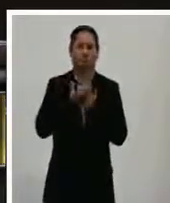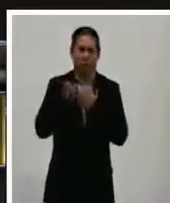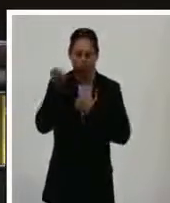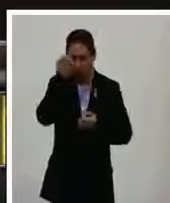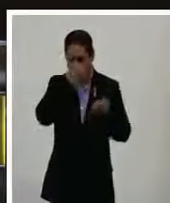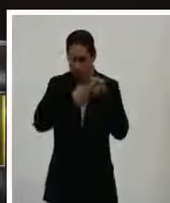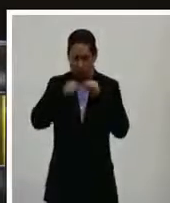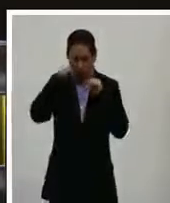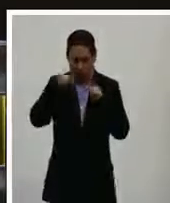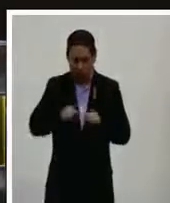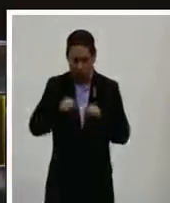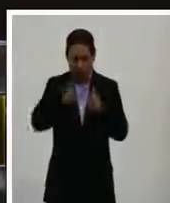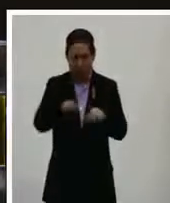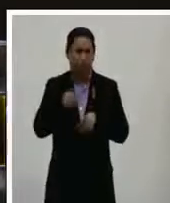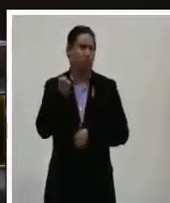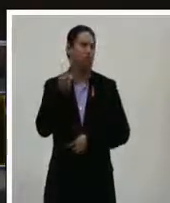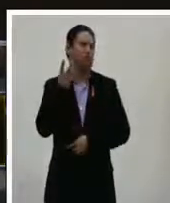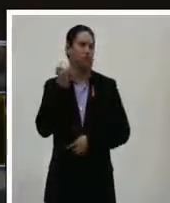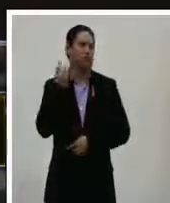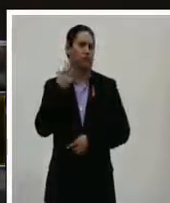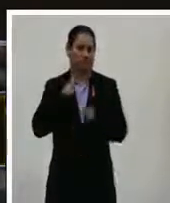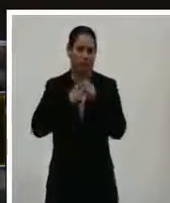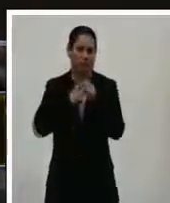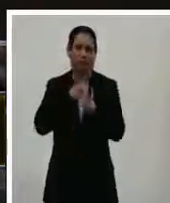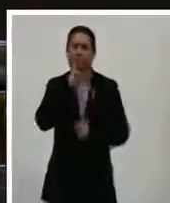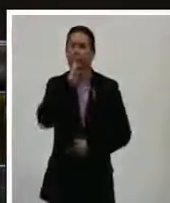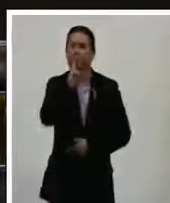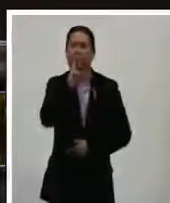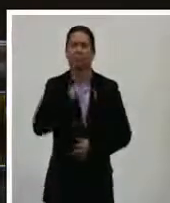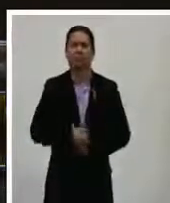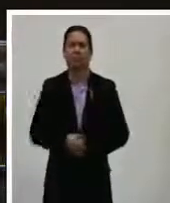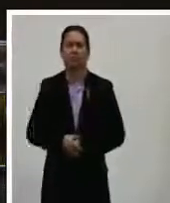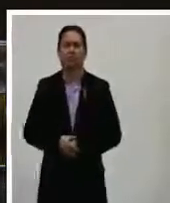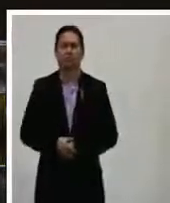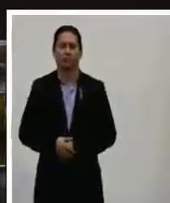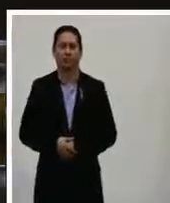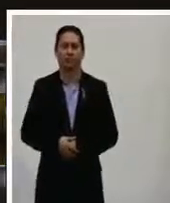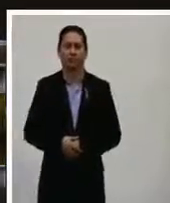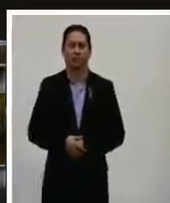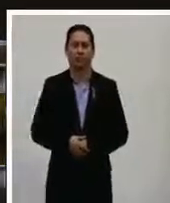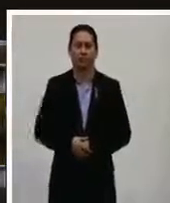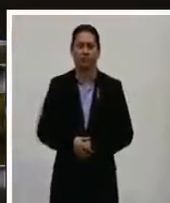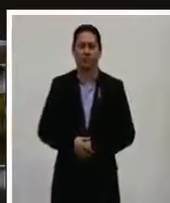consideración del pleno de esta honorable asamblea el siguiente dictamen